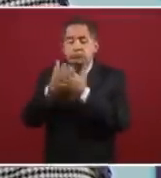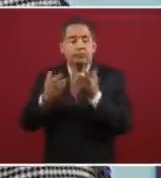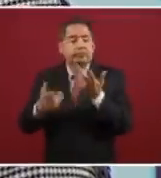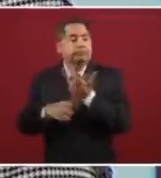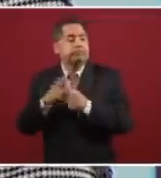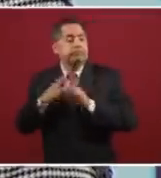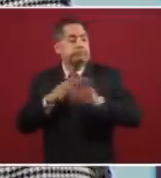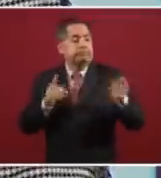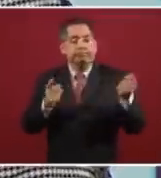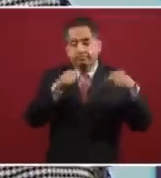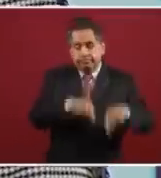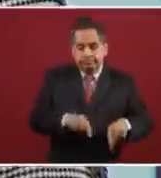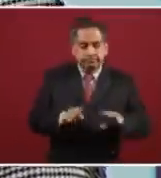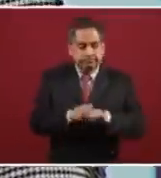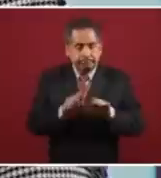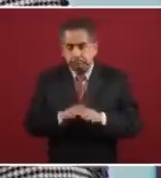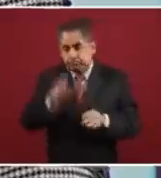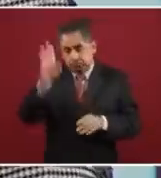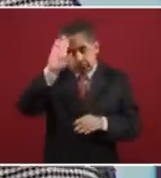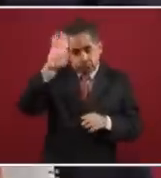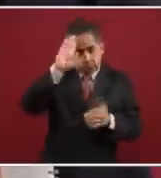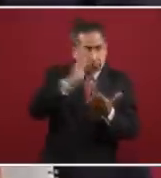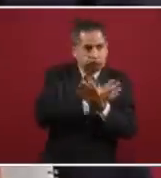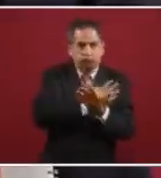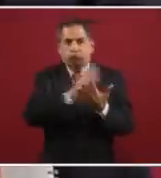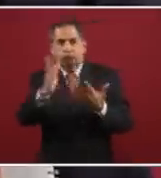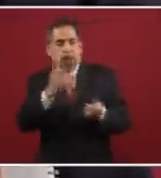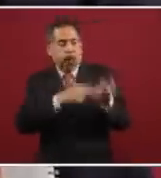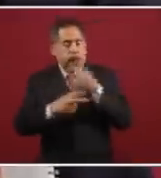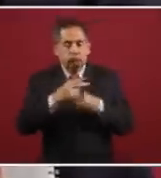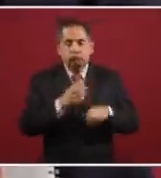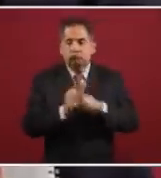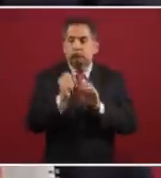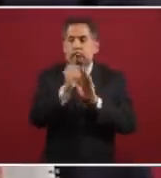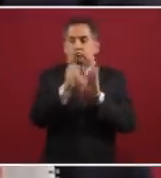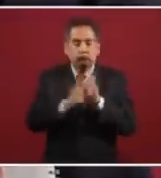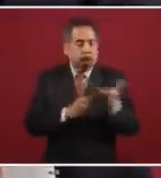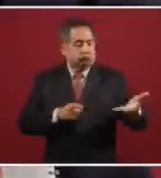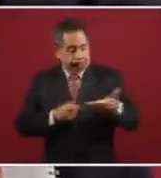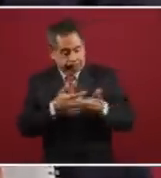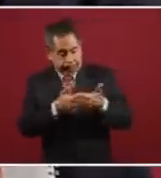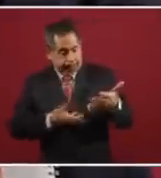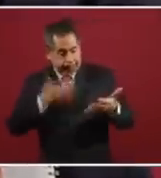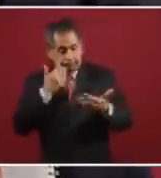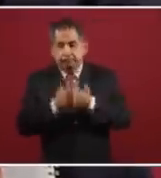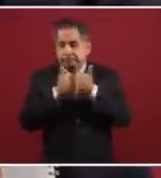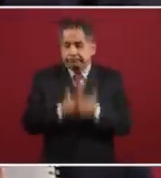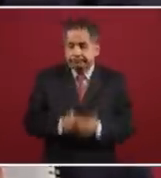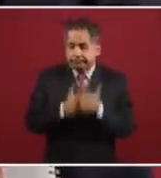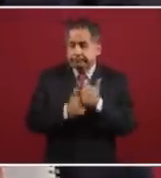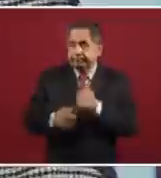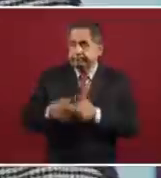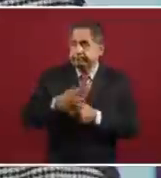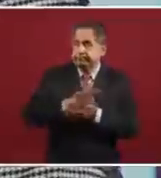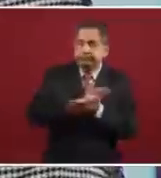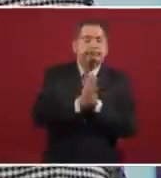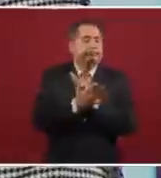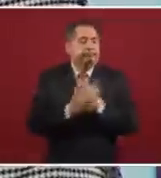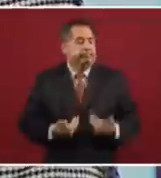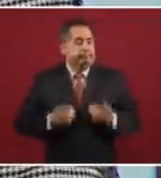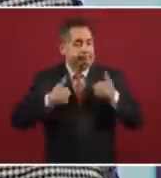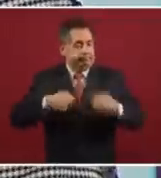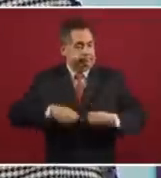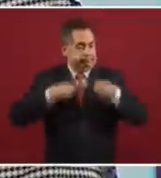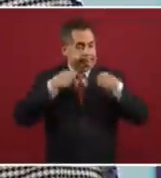cuenta de cómo exponencialmente se han aumentado las solicitudes de refugio en nuestro país,